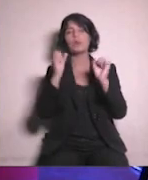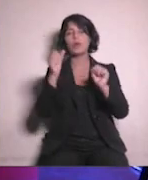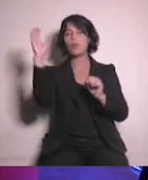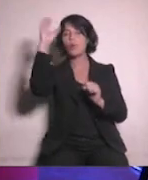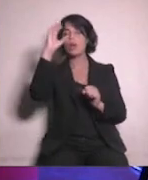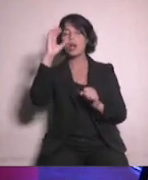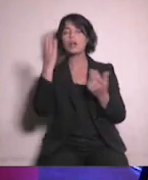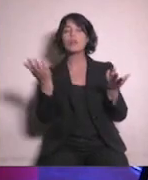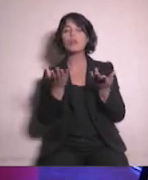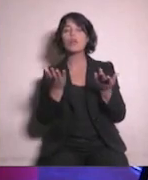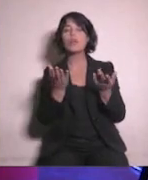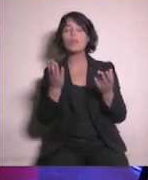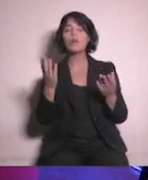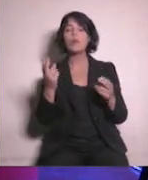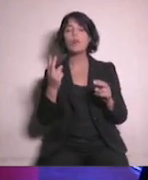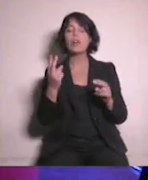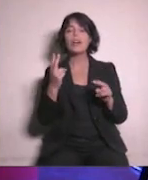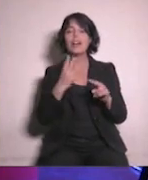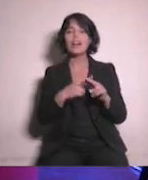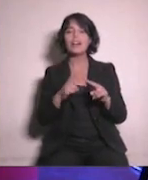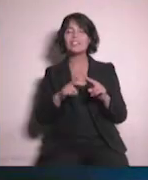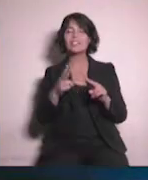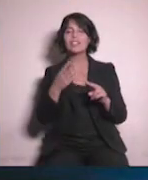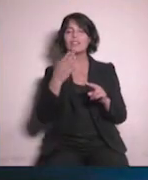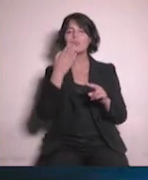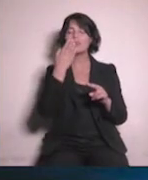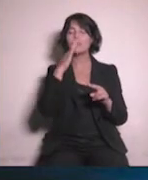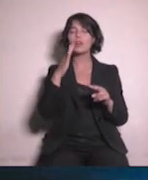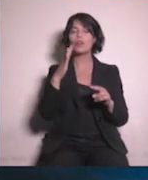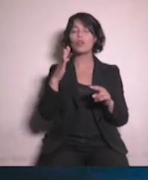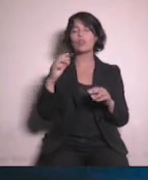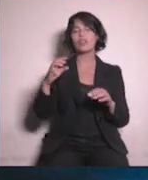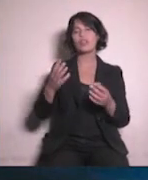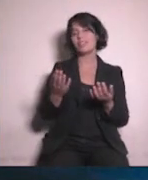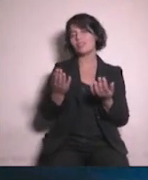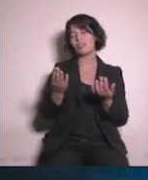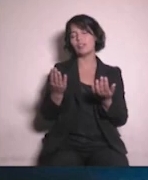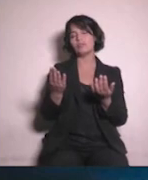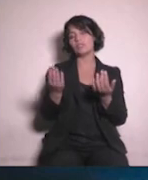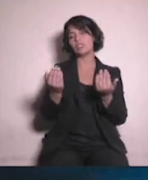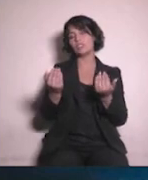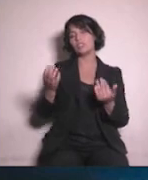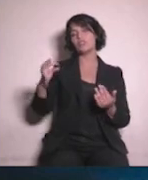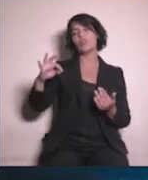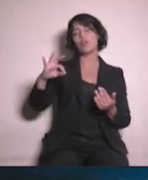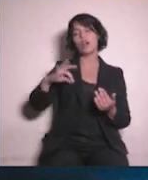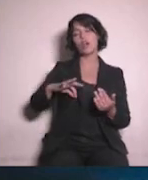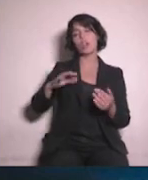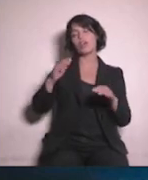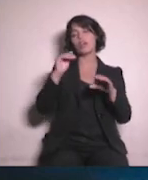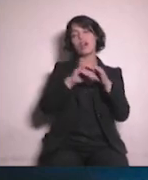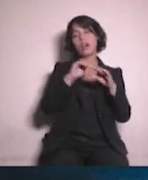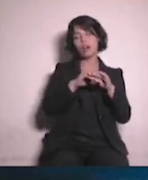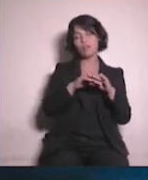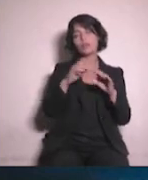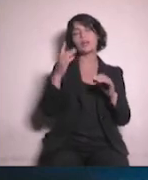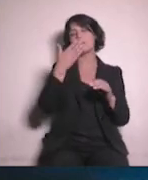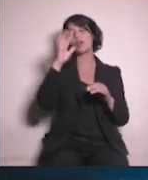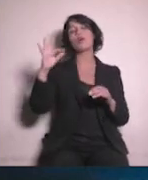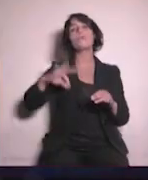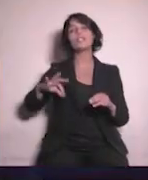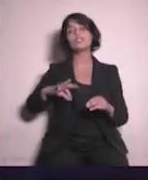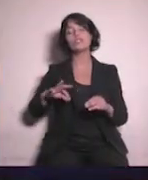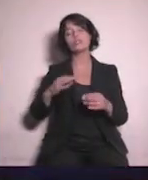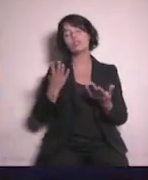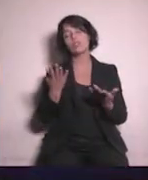cómo construir el ahorro necesario para esa mejor pensión. Y por